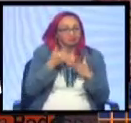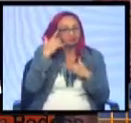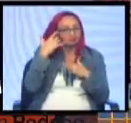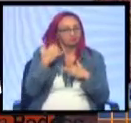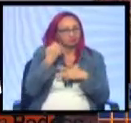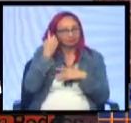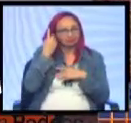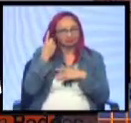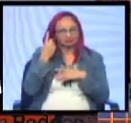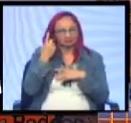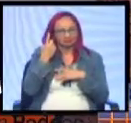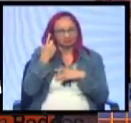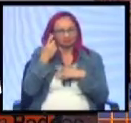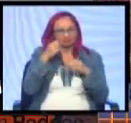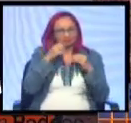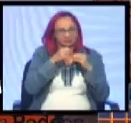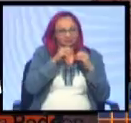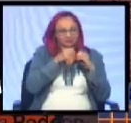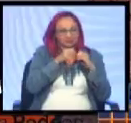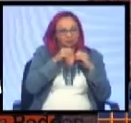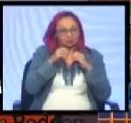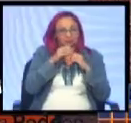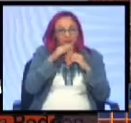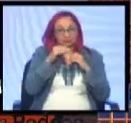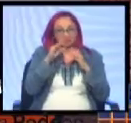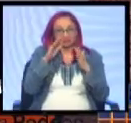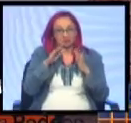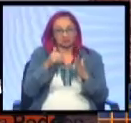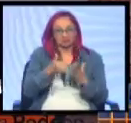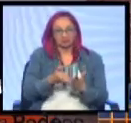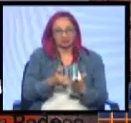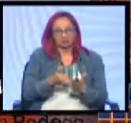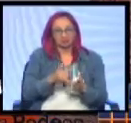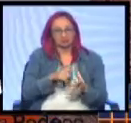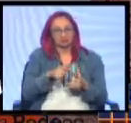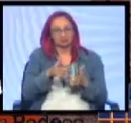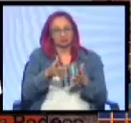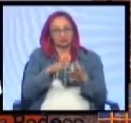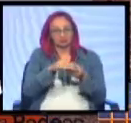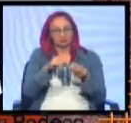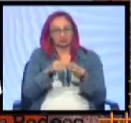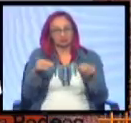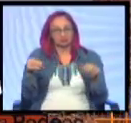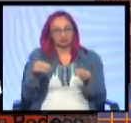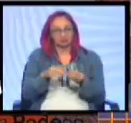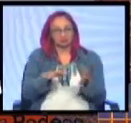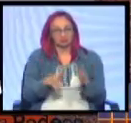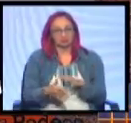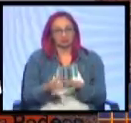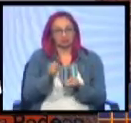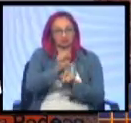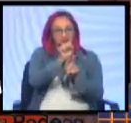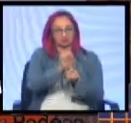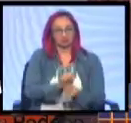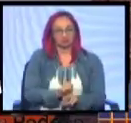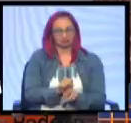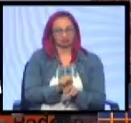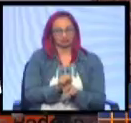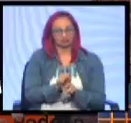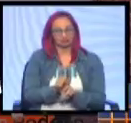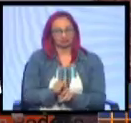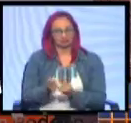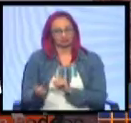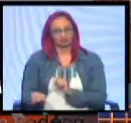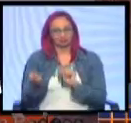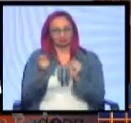entendí, hacer más números y bajar los premios. Yo quiero contarle que más bien la situación es como